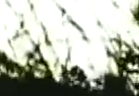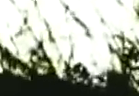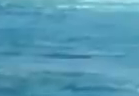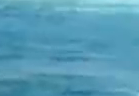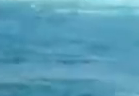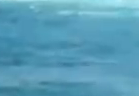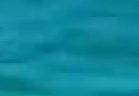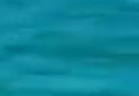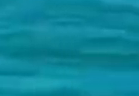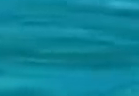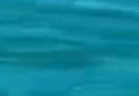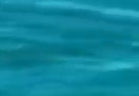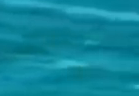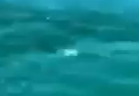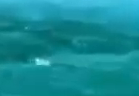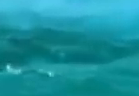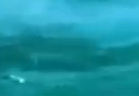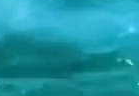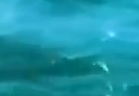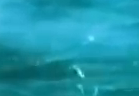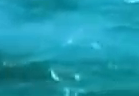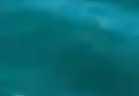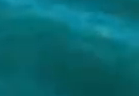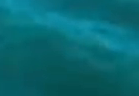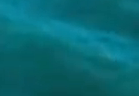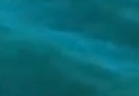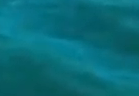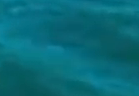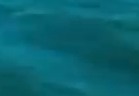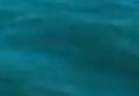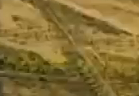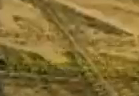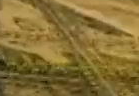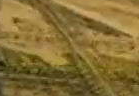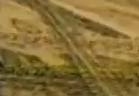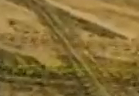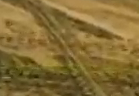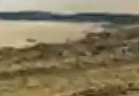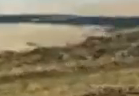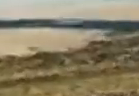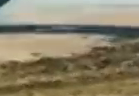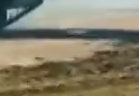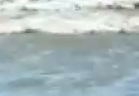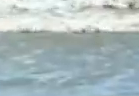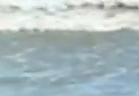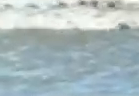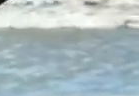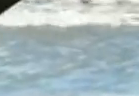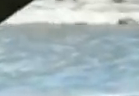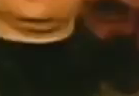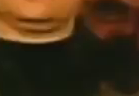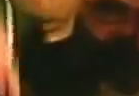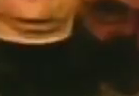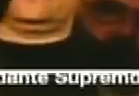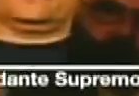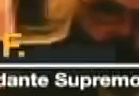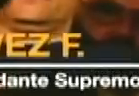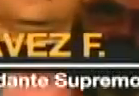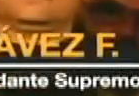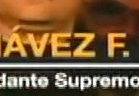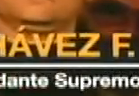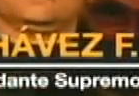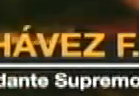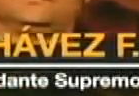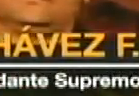haríamos aire, nos haríamos agua y conduciríamos una guerra de resistencia. Tendrían que irse a batir